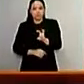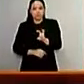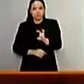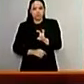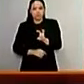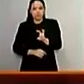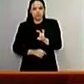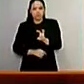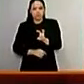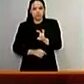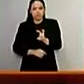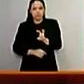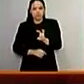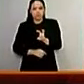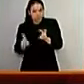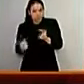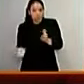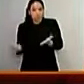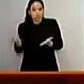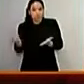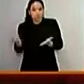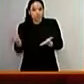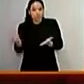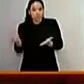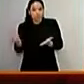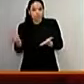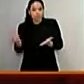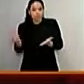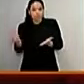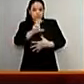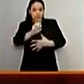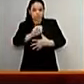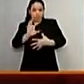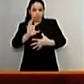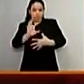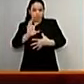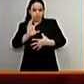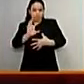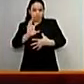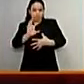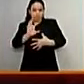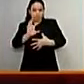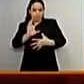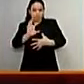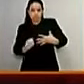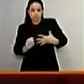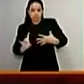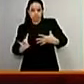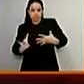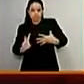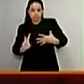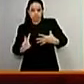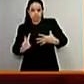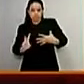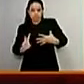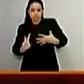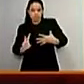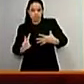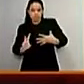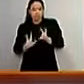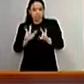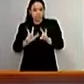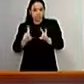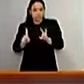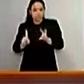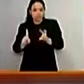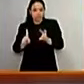es el 31. Repito, 30, 19, 29, 08, 27 y 31.